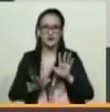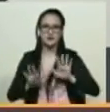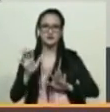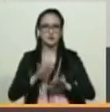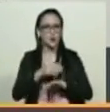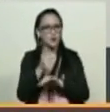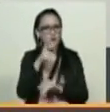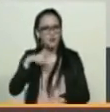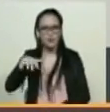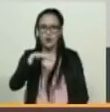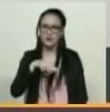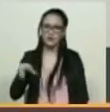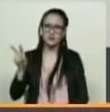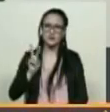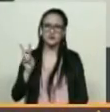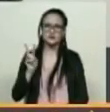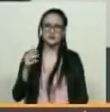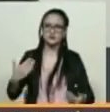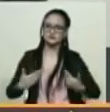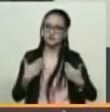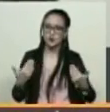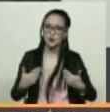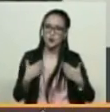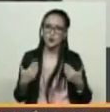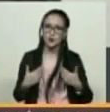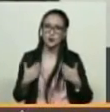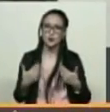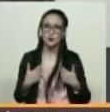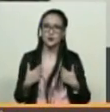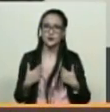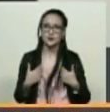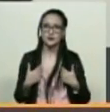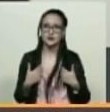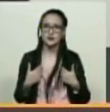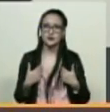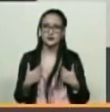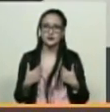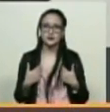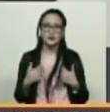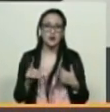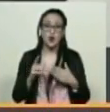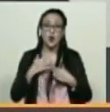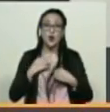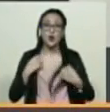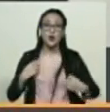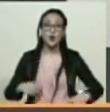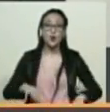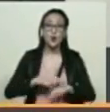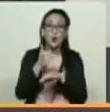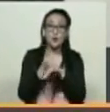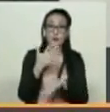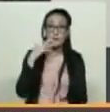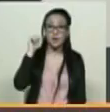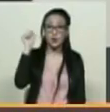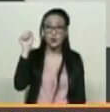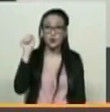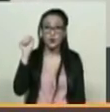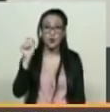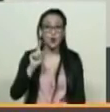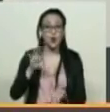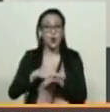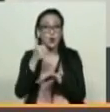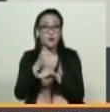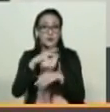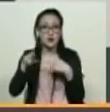culpa del pueblo de Venezuela que sufragó en ese evento electoral, ni es culpa del presidente Nicolás Maduro, ni es culpa de la fuerza